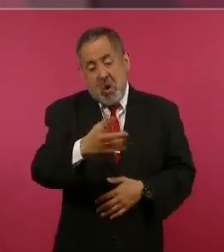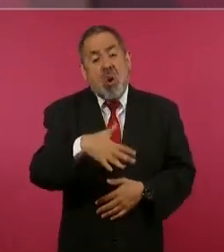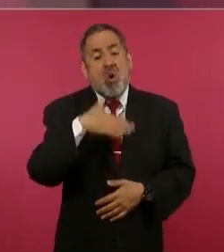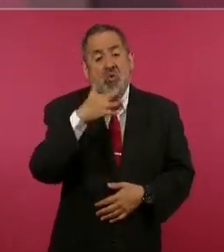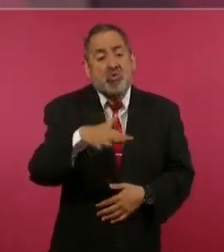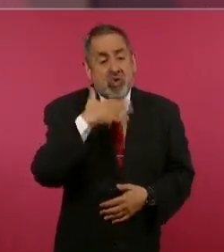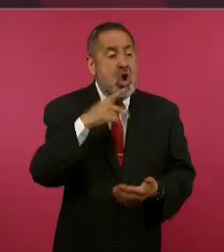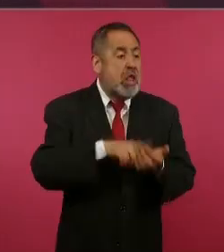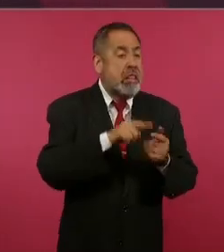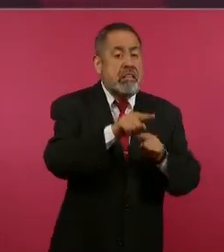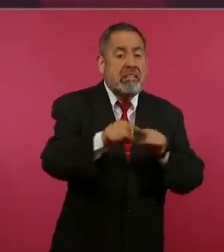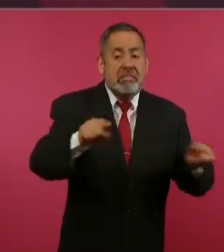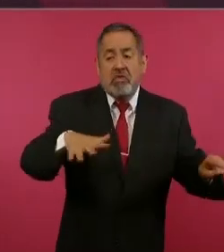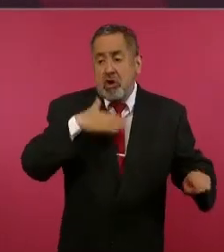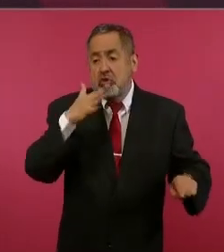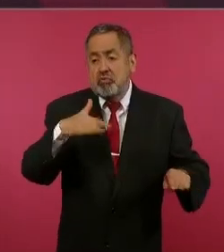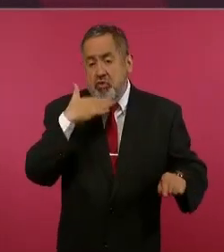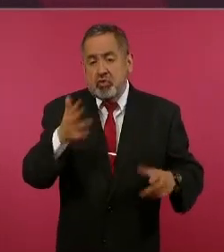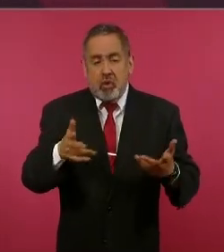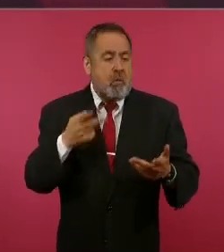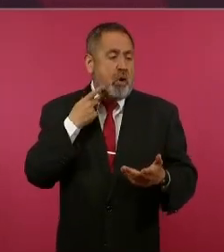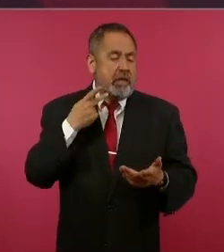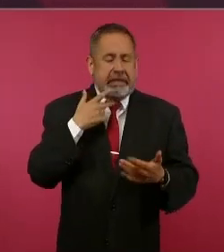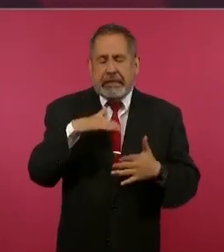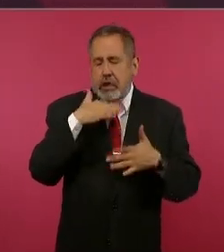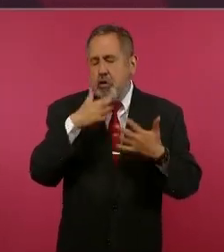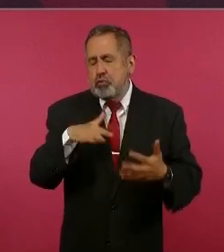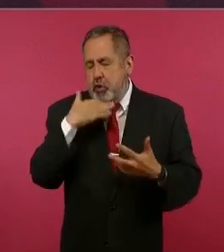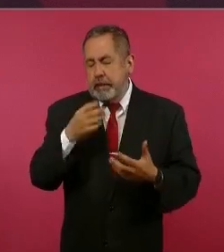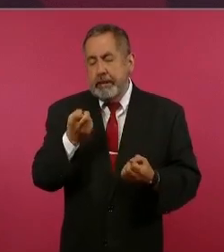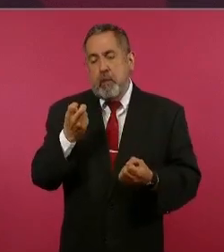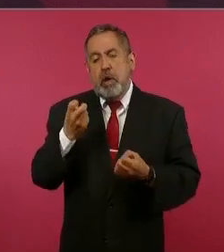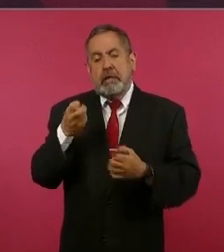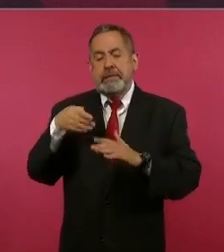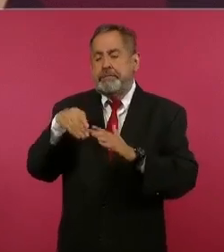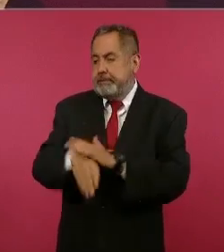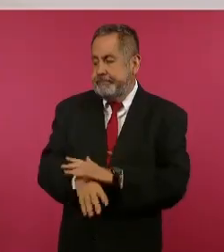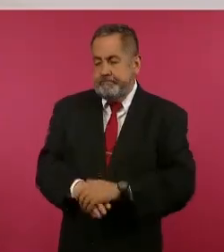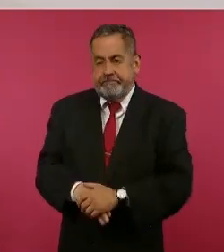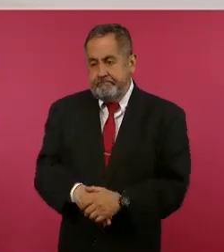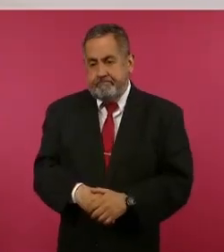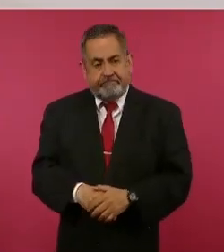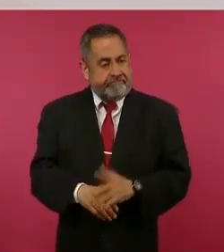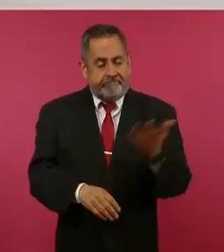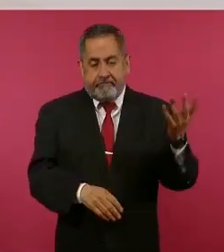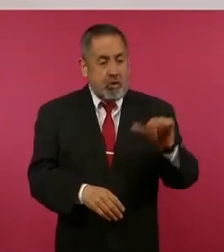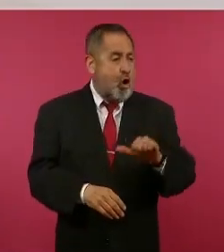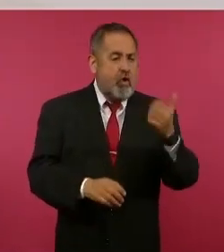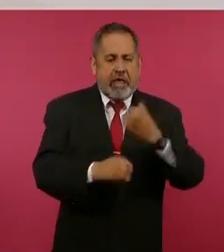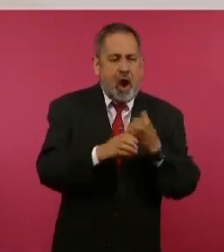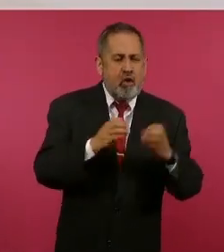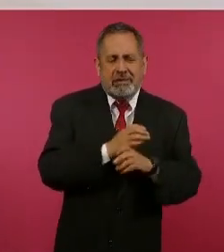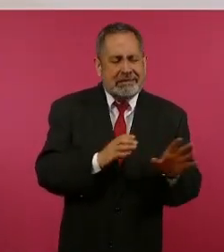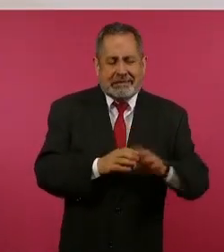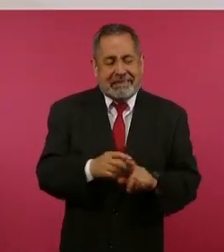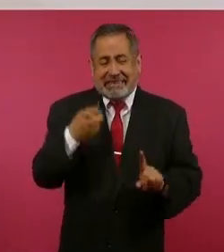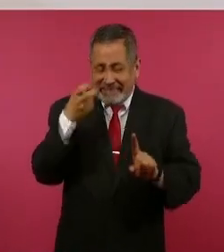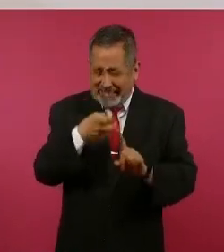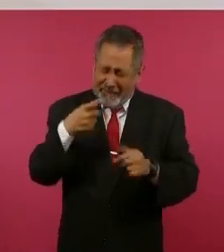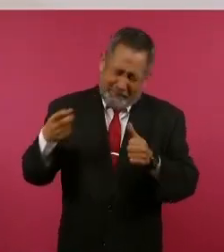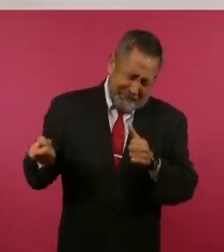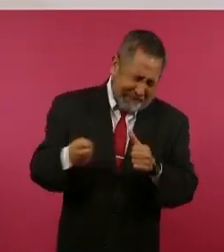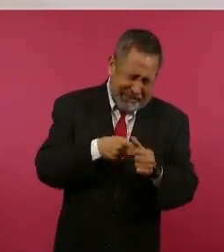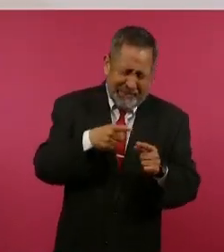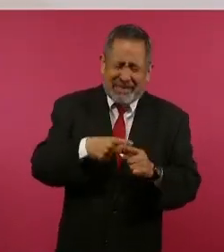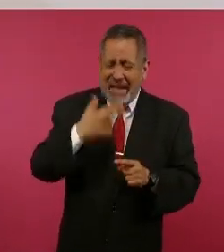que la corrupción política. Nada. Esa es la causa